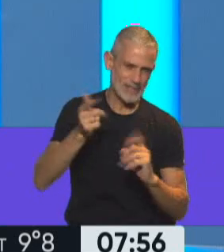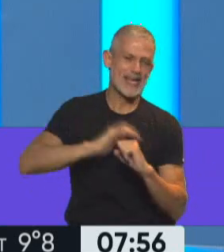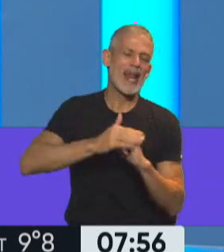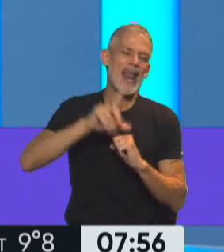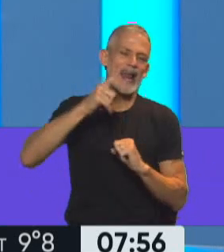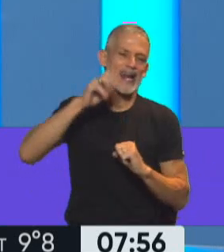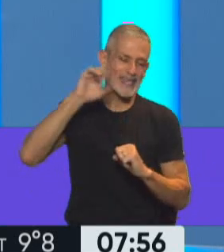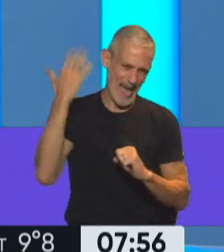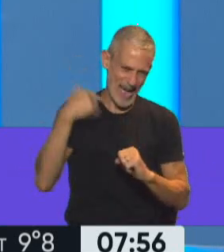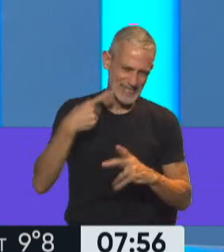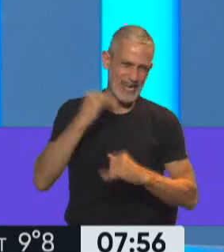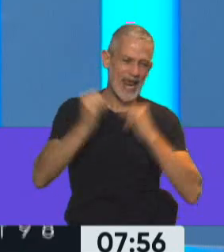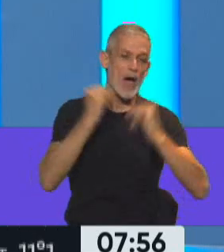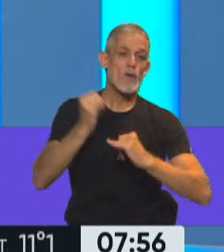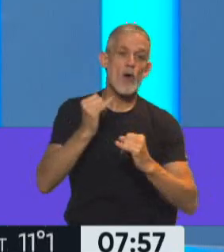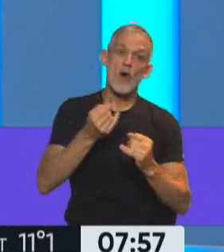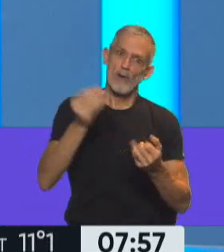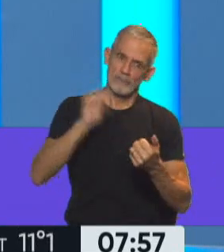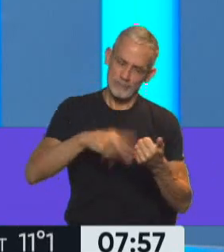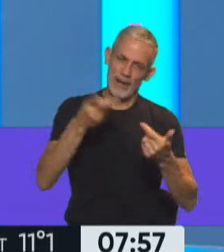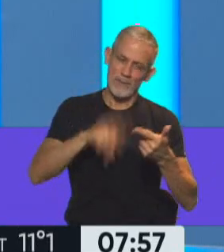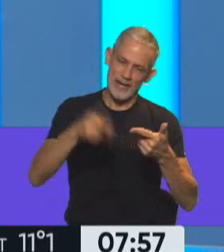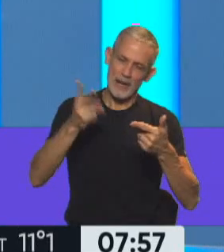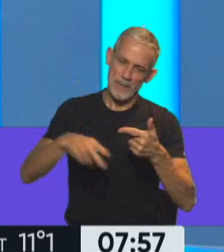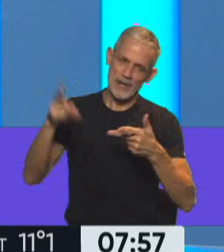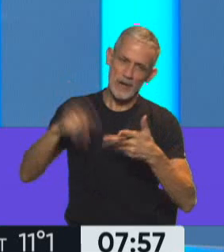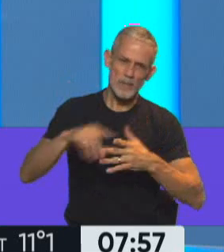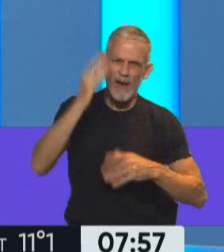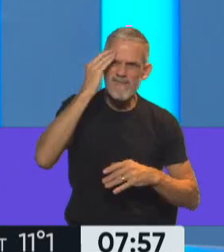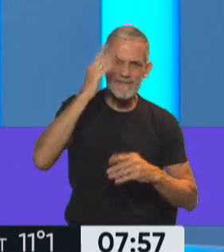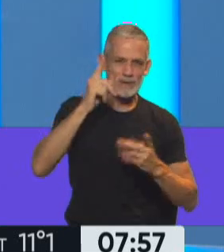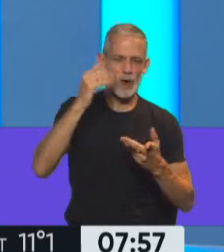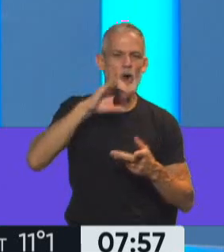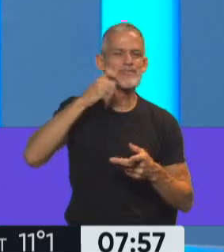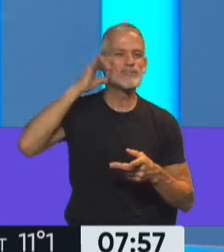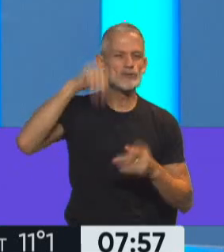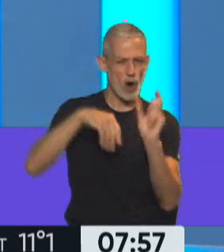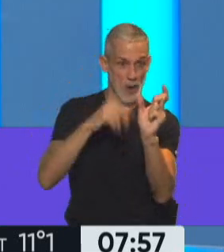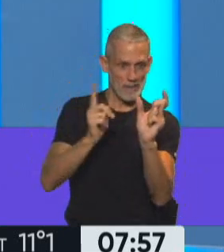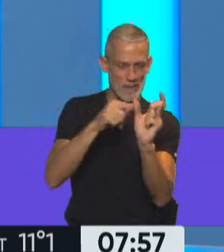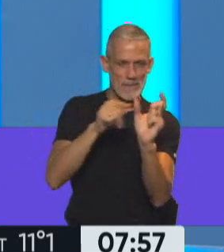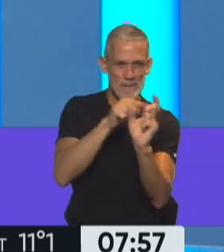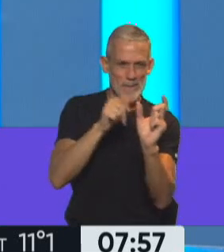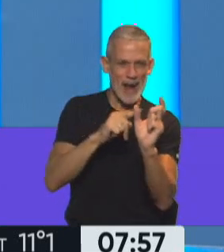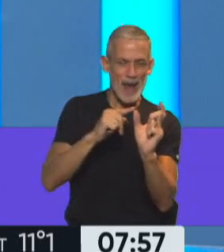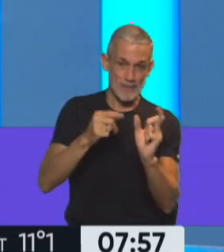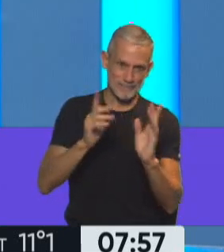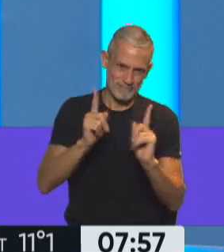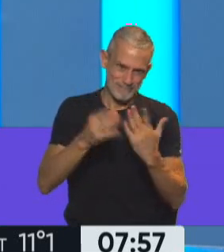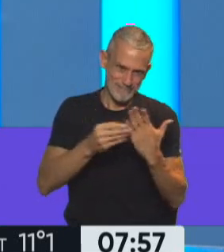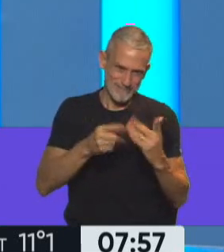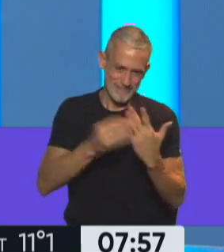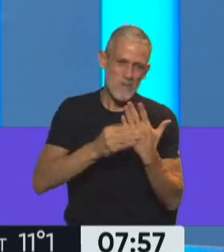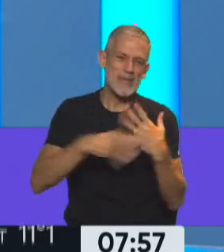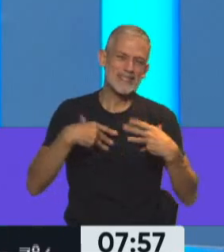Rodríguez Larreta ayer cuando habló reiteradas veces de la obsesión, en este caso dando vuelta a las declaraciones de Bisotti y hablando